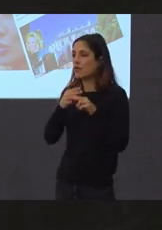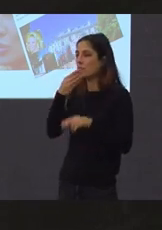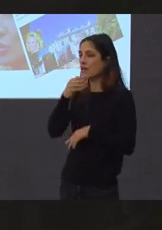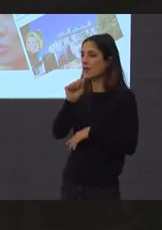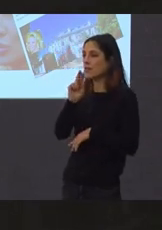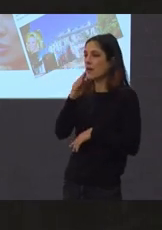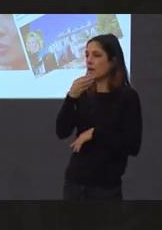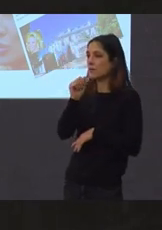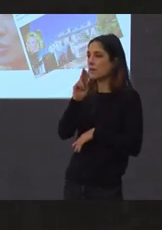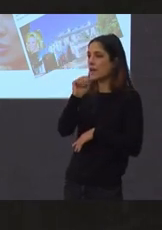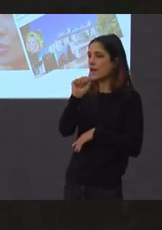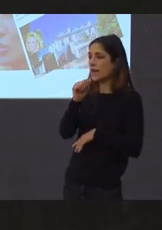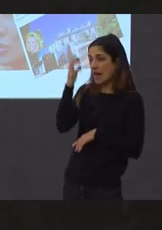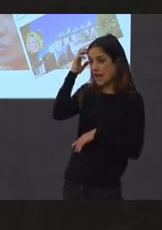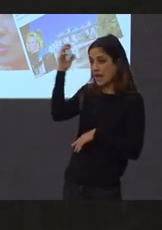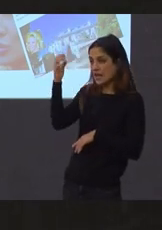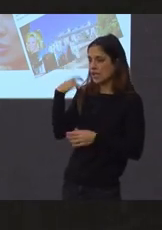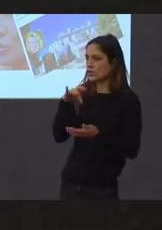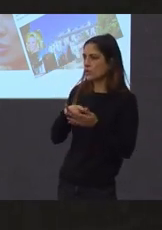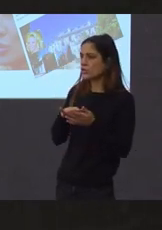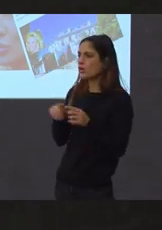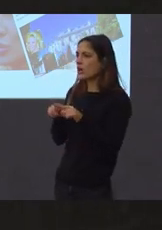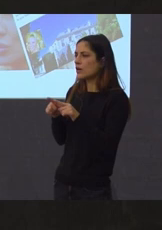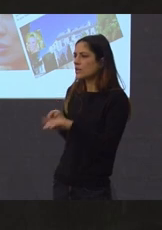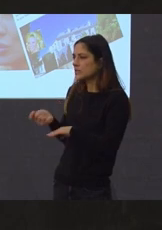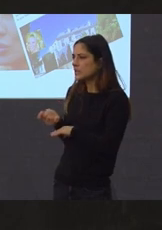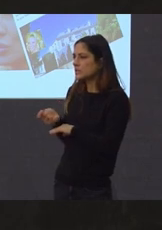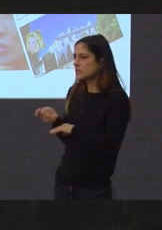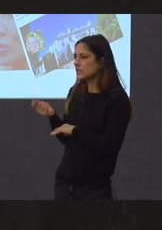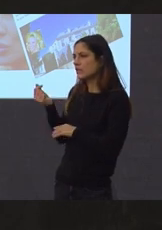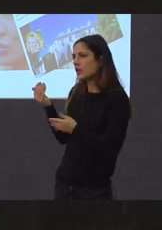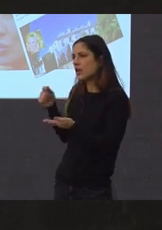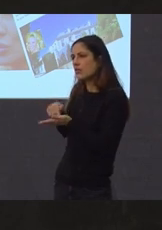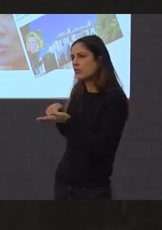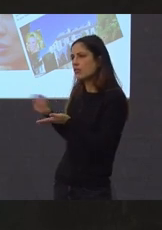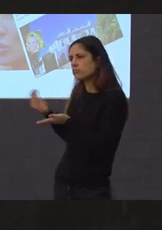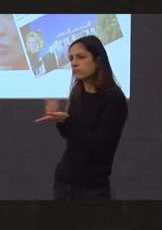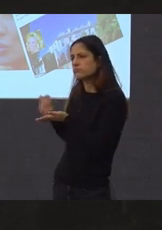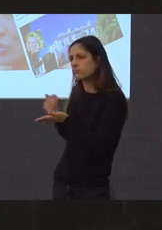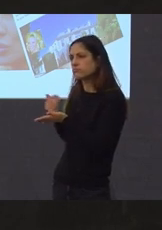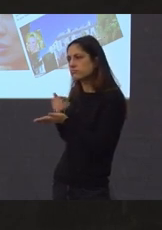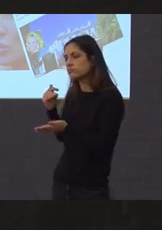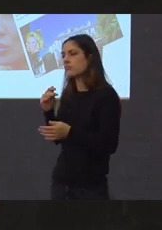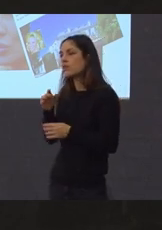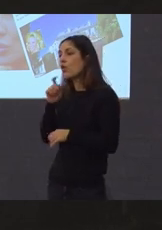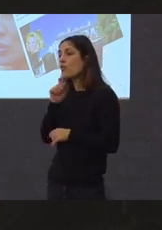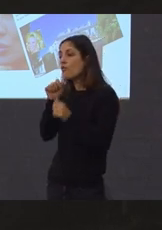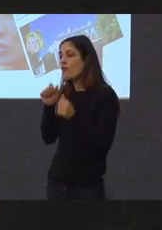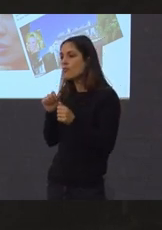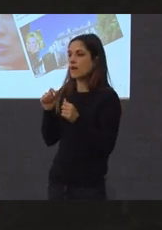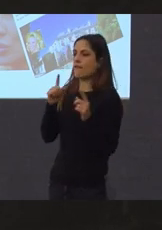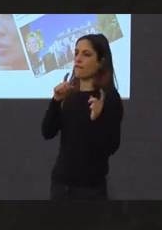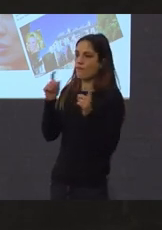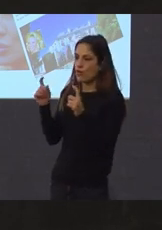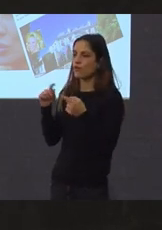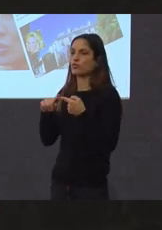ao rei con cintas, con vídeos e fotos da súa relación amorosa,